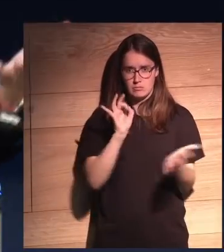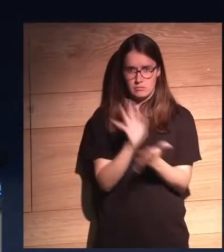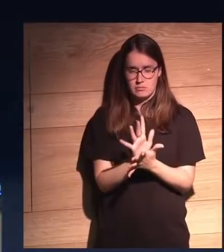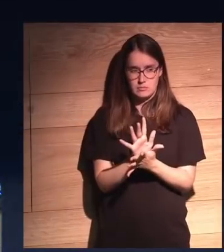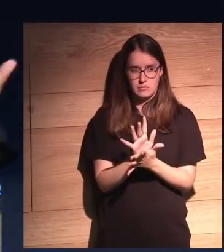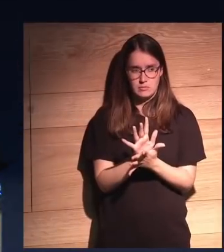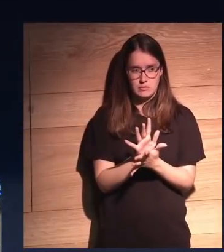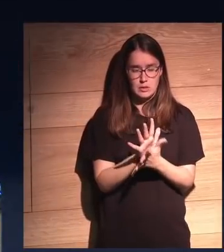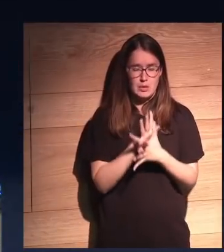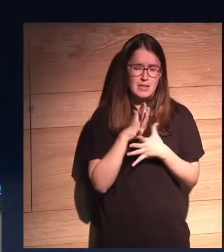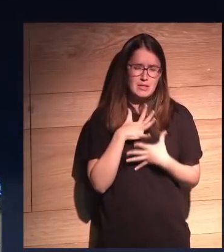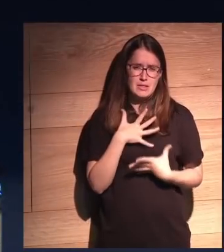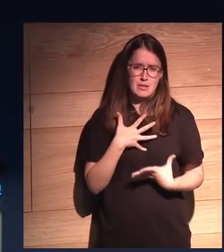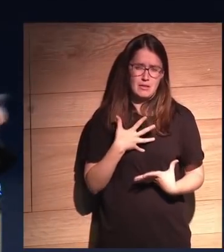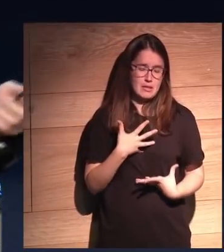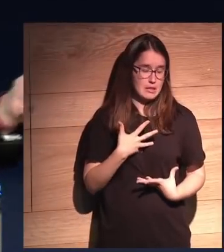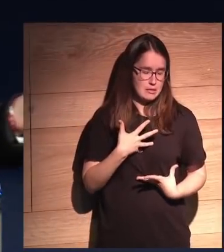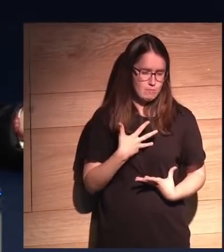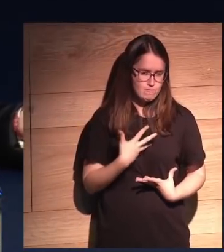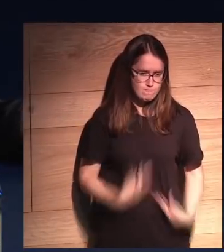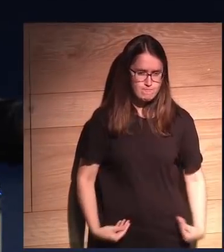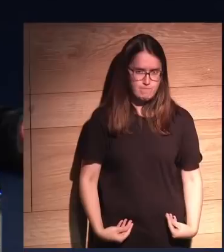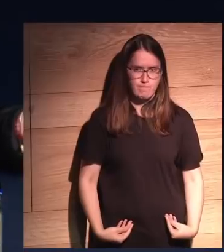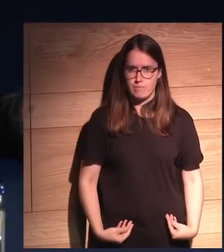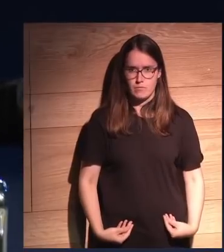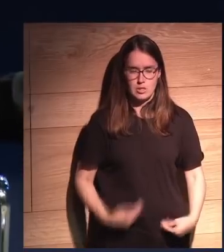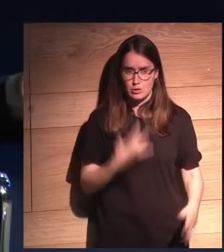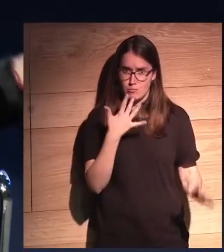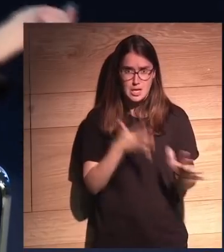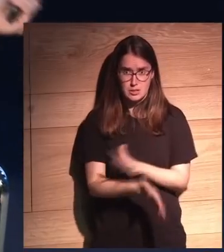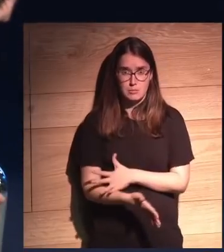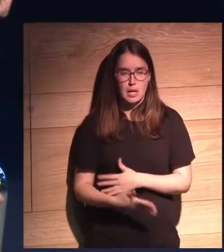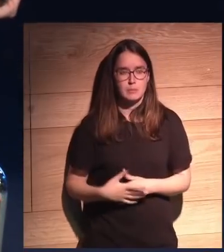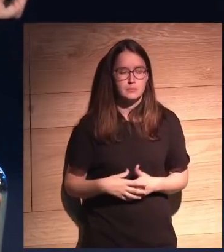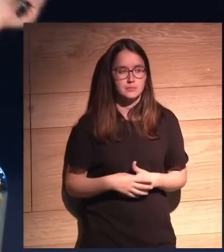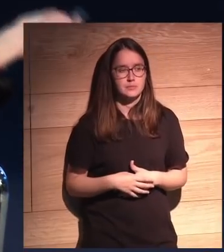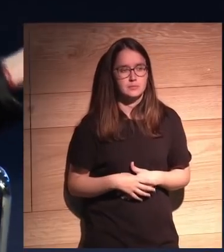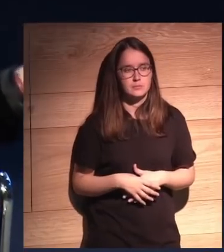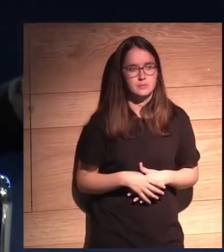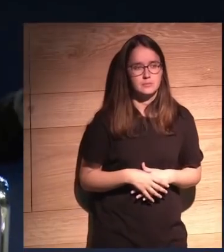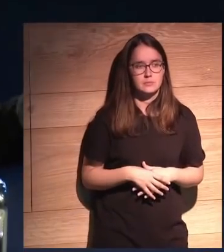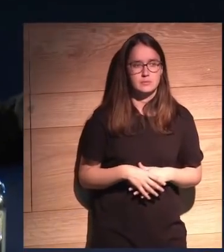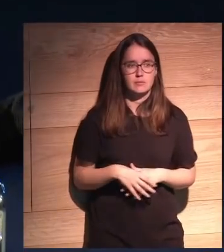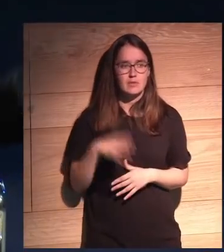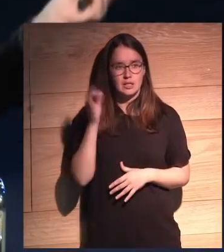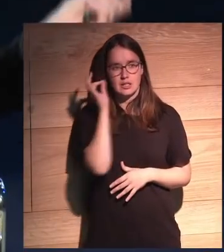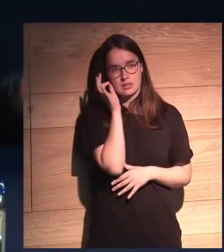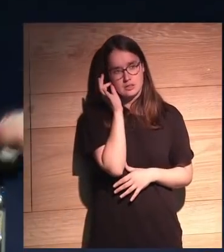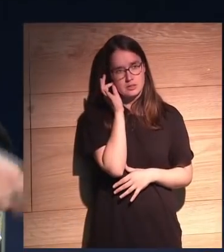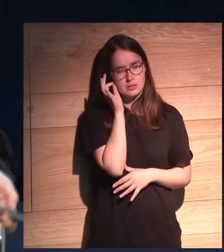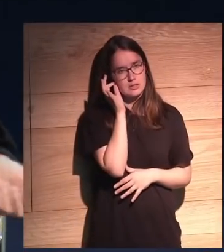le cuesta una depresión de la que no se recuperó el resto de su vida, ¿no? Esta es la